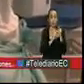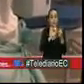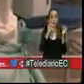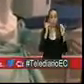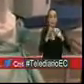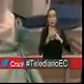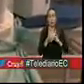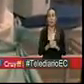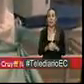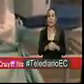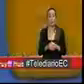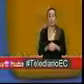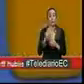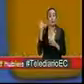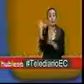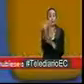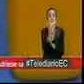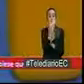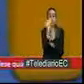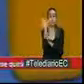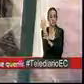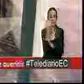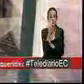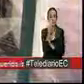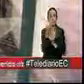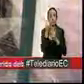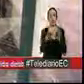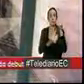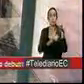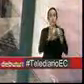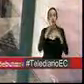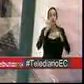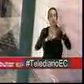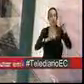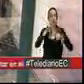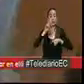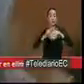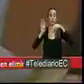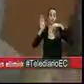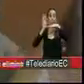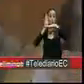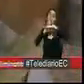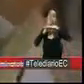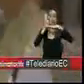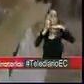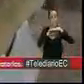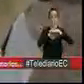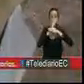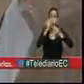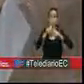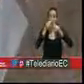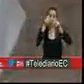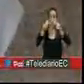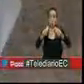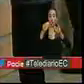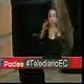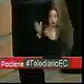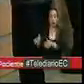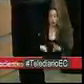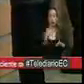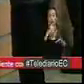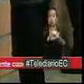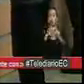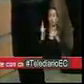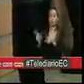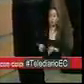En el marco de la emergencia que vive el país por el COVID-19, algunos bancos anunciaron que refinanciarán las obligaciones de sus clientes. Deben regirse a